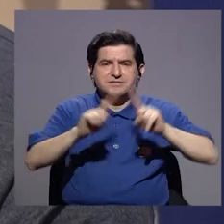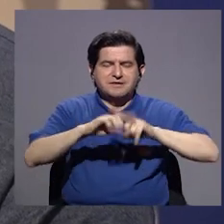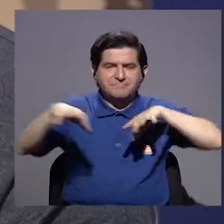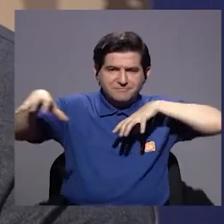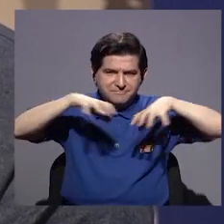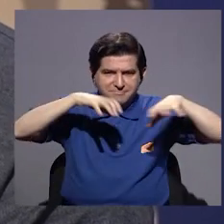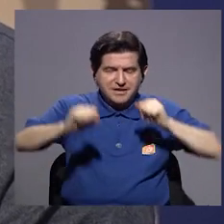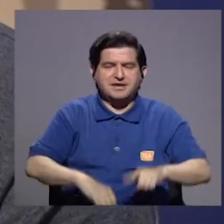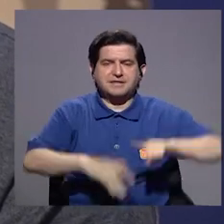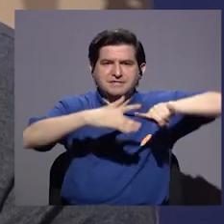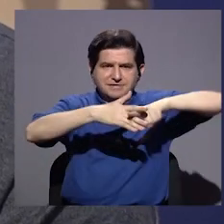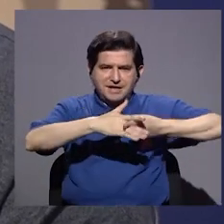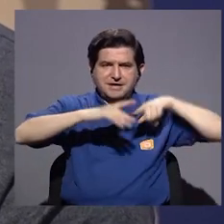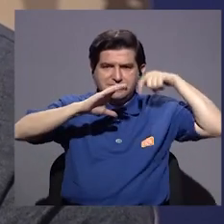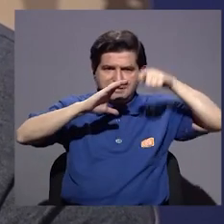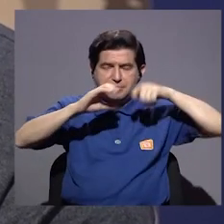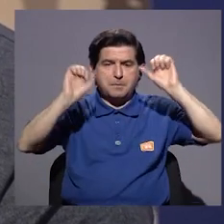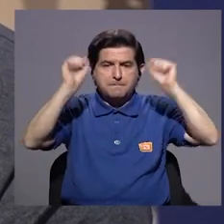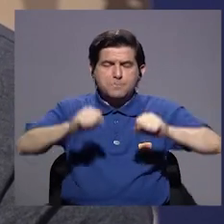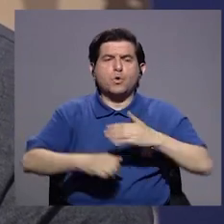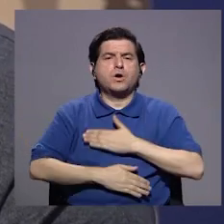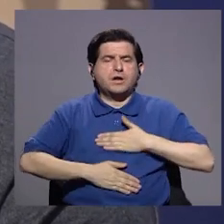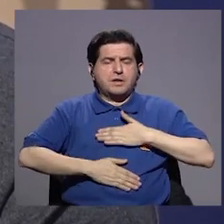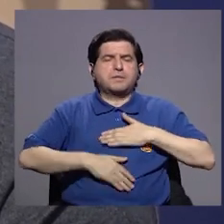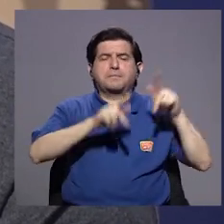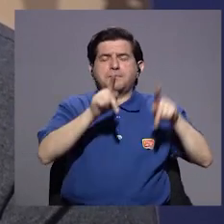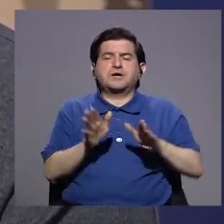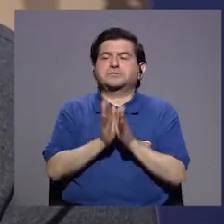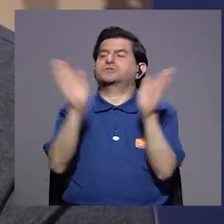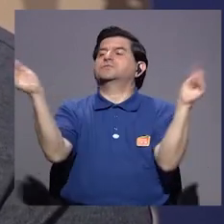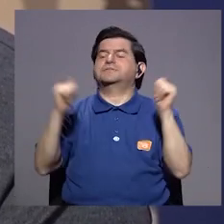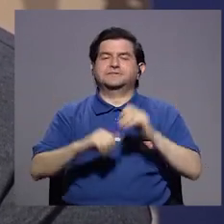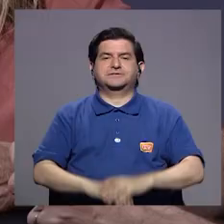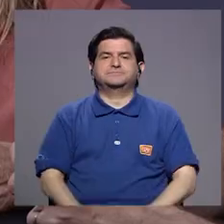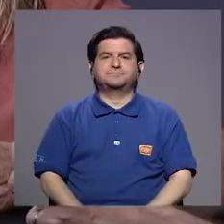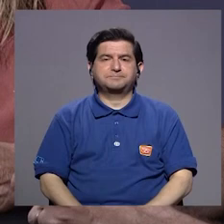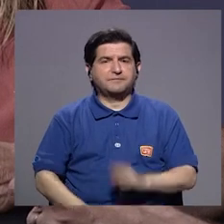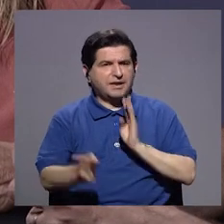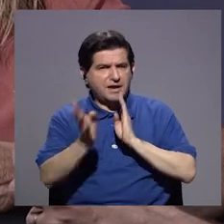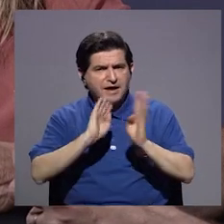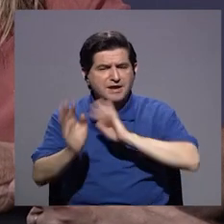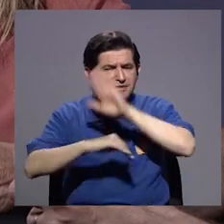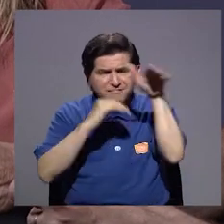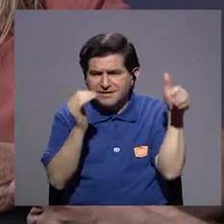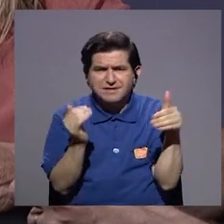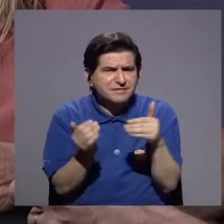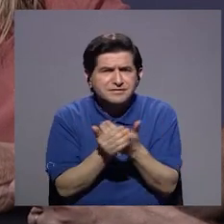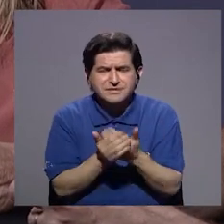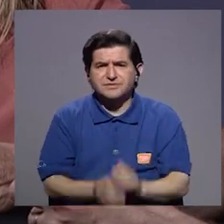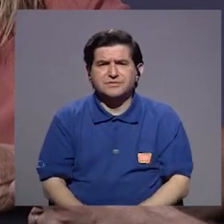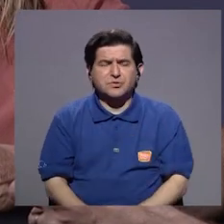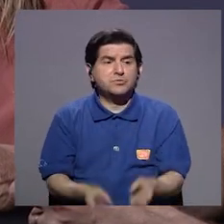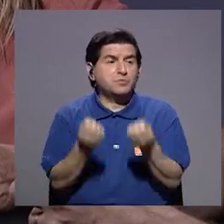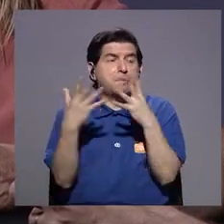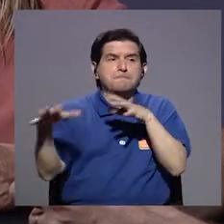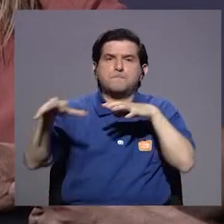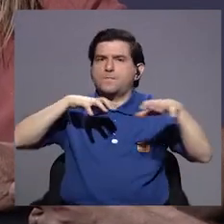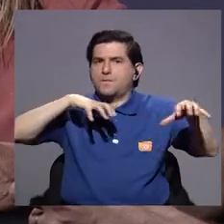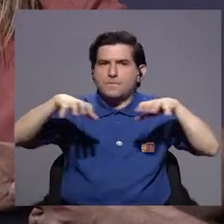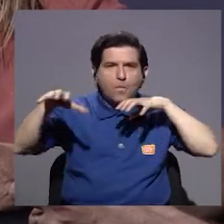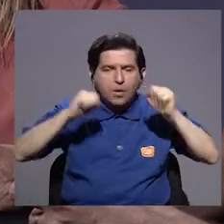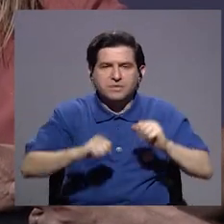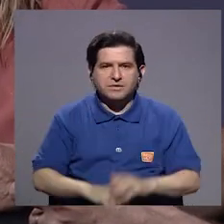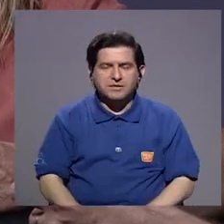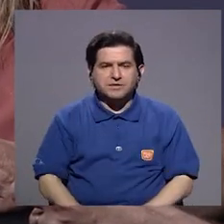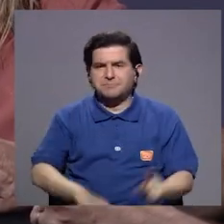serie de actividades que parten del cine, pero que pueden ser disfrutadas por un público general. Bueno, y cuando hablamos de todo esto, de tanta